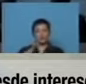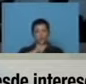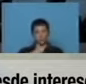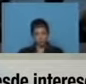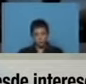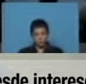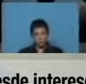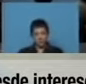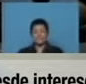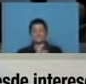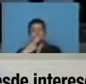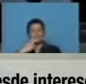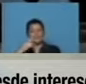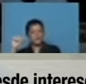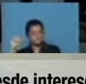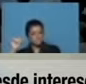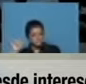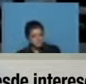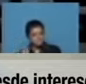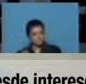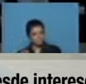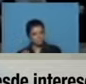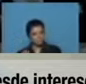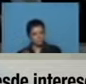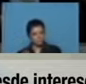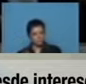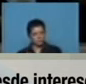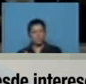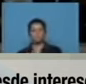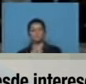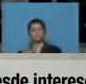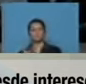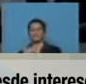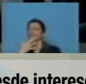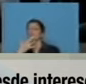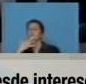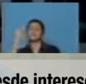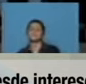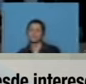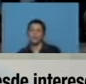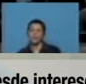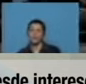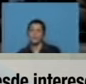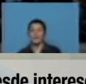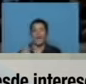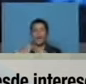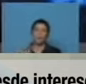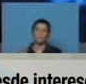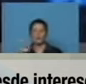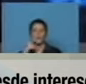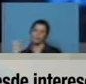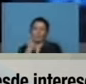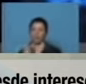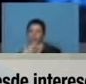déficit energético. ¿No fue una decisión tomada a locas? ¿No fue una decisión